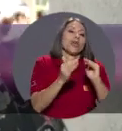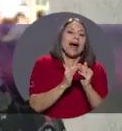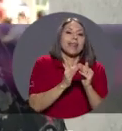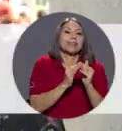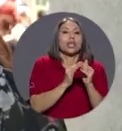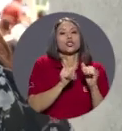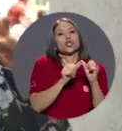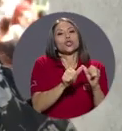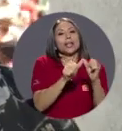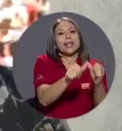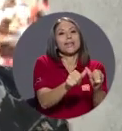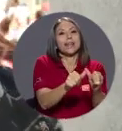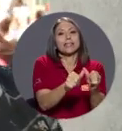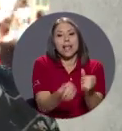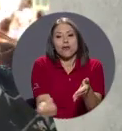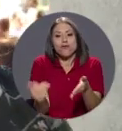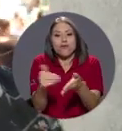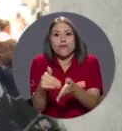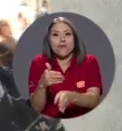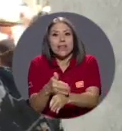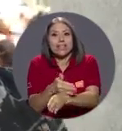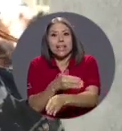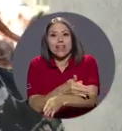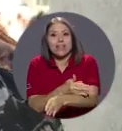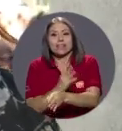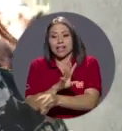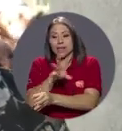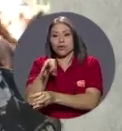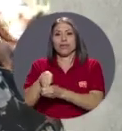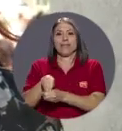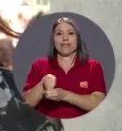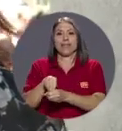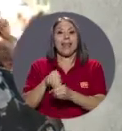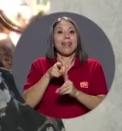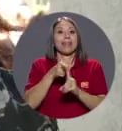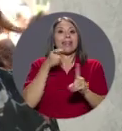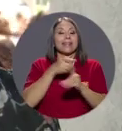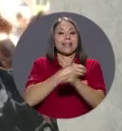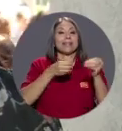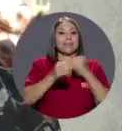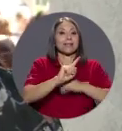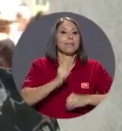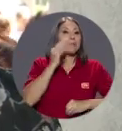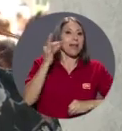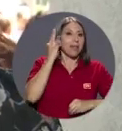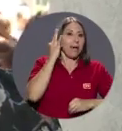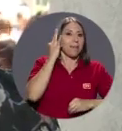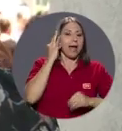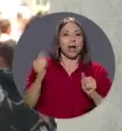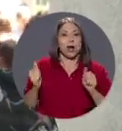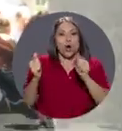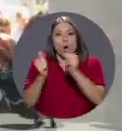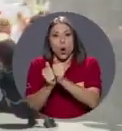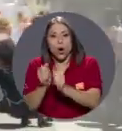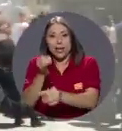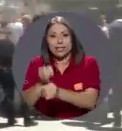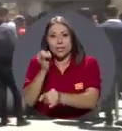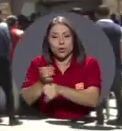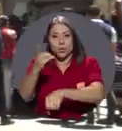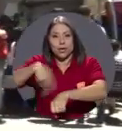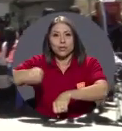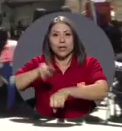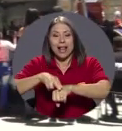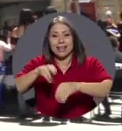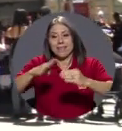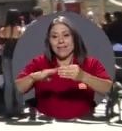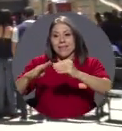resilientes e inclusivas. Este trabajo lo estamos coordinando desde el despacho de la Primera Dama y el Instituto Nacional de Vivienda